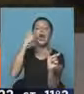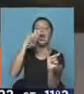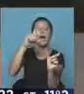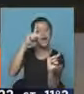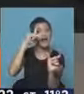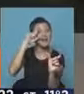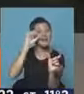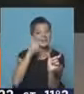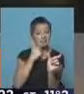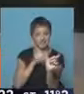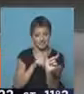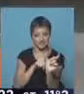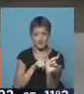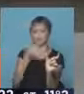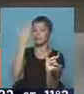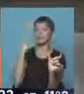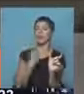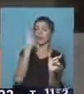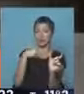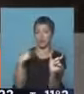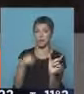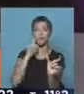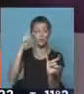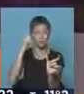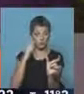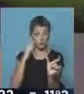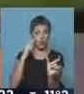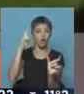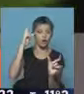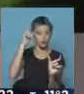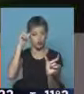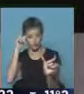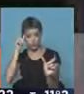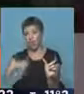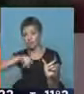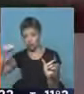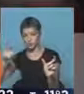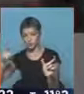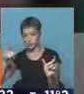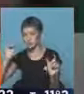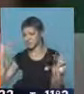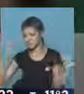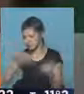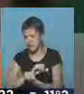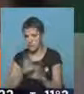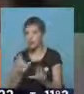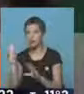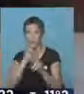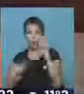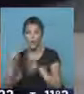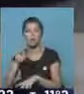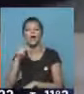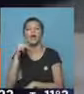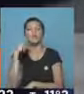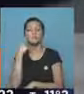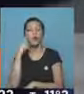esa connotación desde el 2 de noviembre de 1988, cuando otro gusano hizo mucho más daño que este, aun cuando no se lo proponía su autor, el gusano Morris,